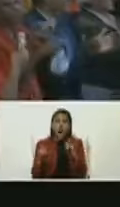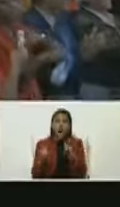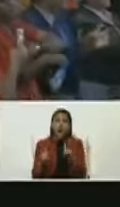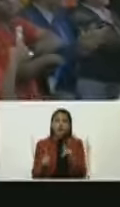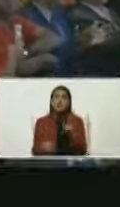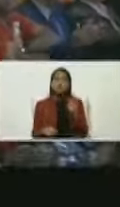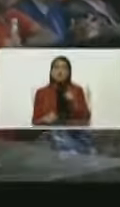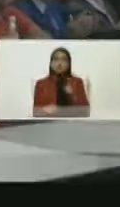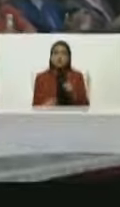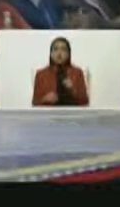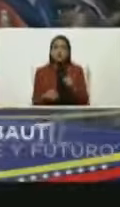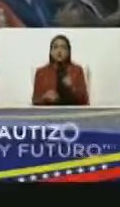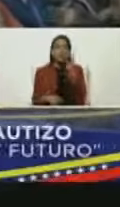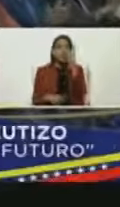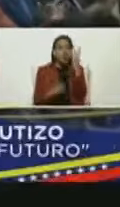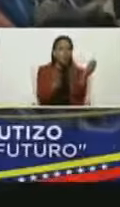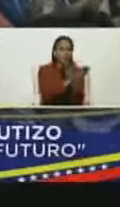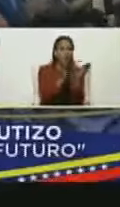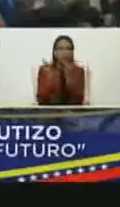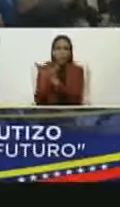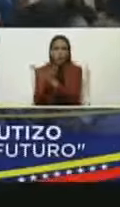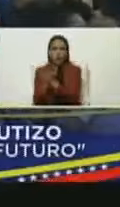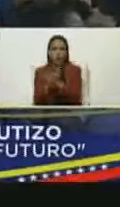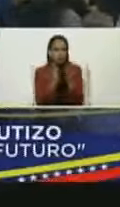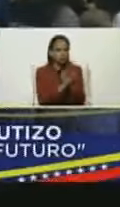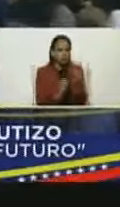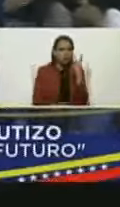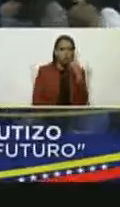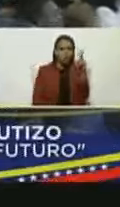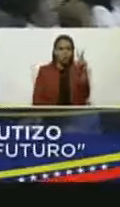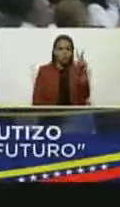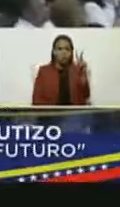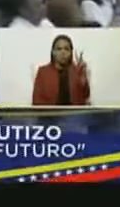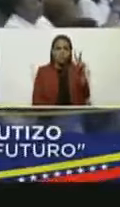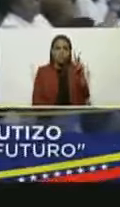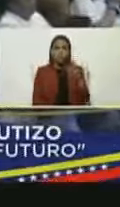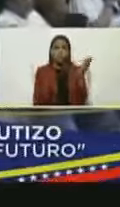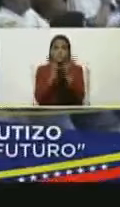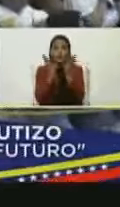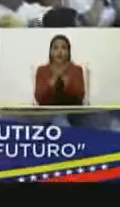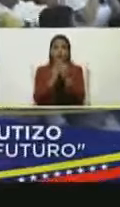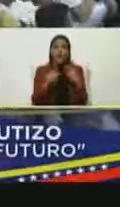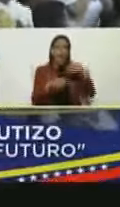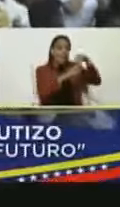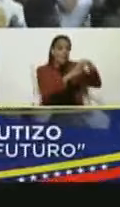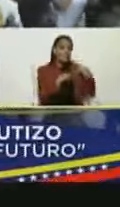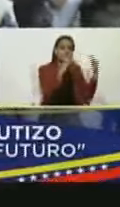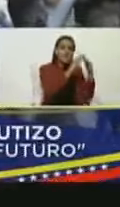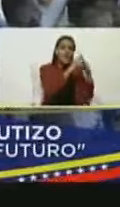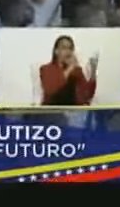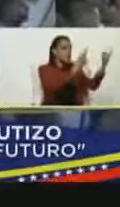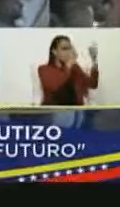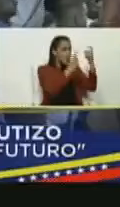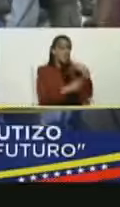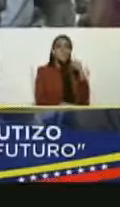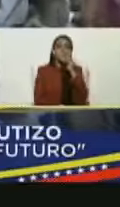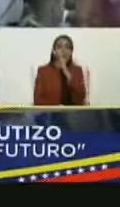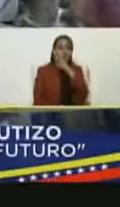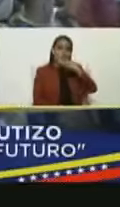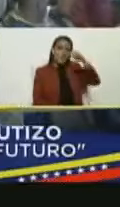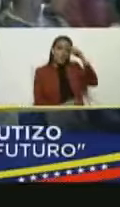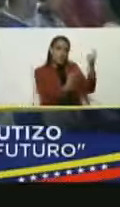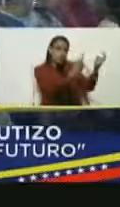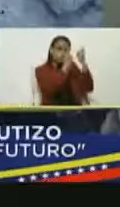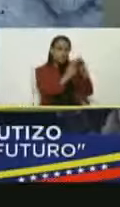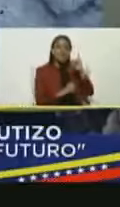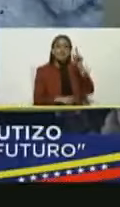por lo menos dos escuelas. La escuela de mi casa, mi papá y mi mamá, y la